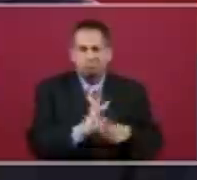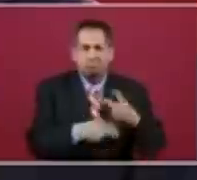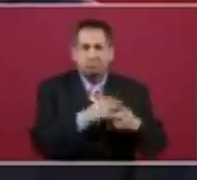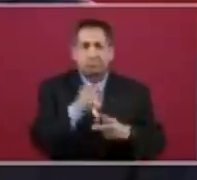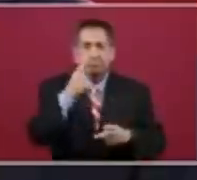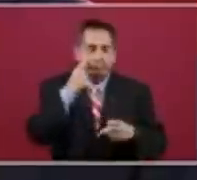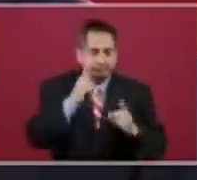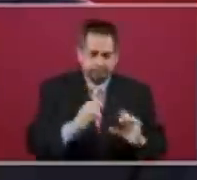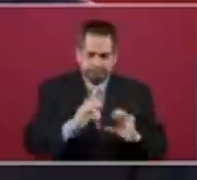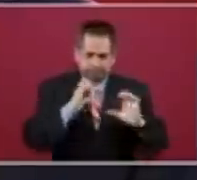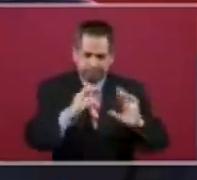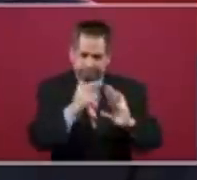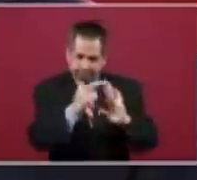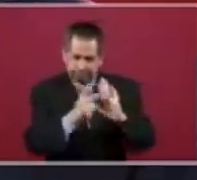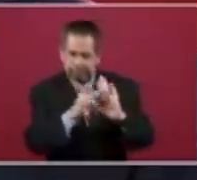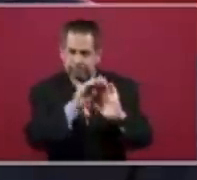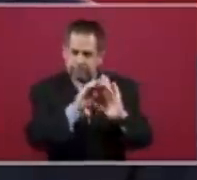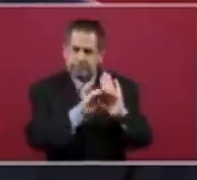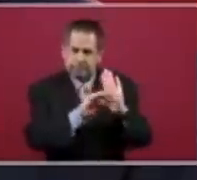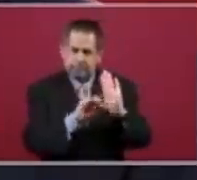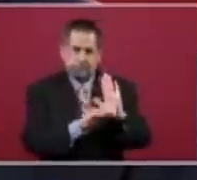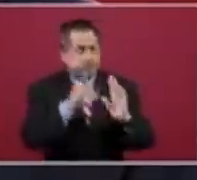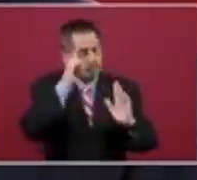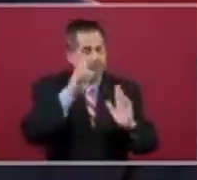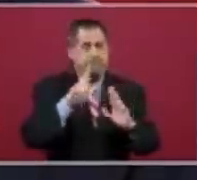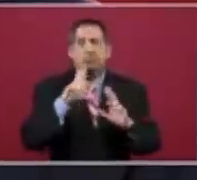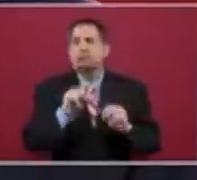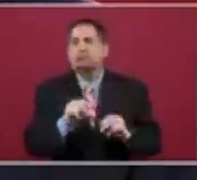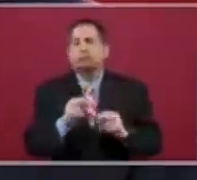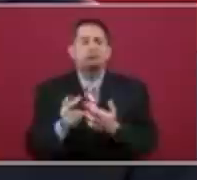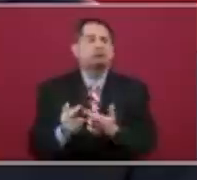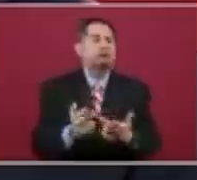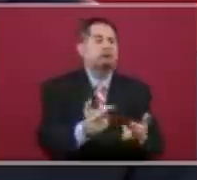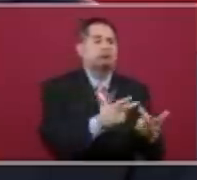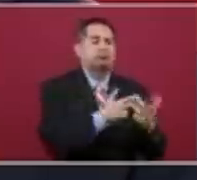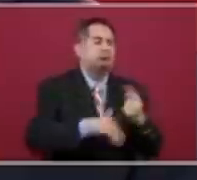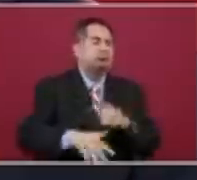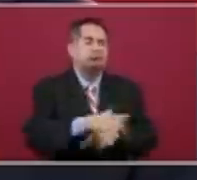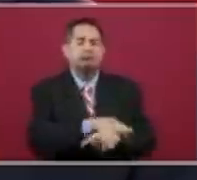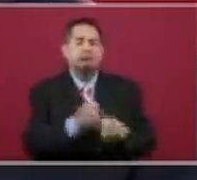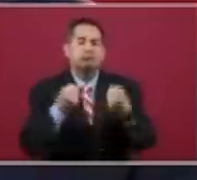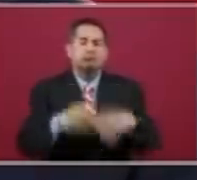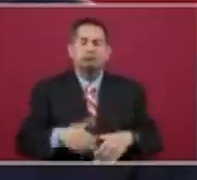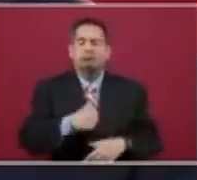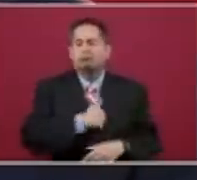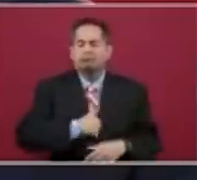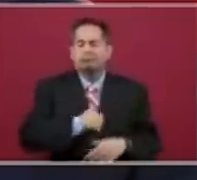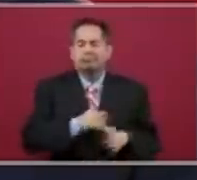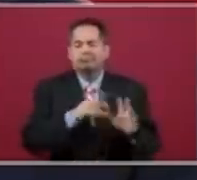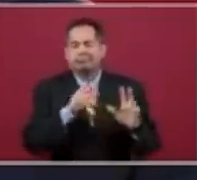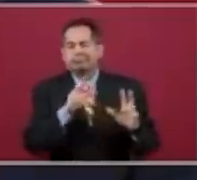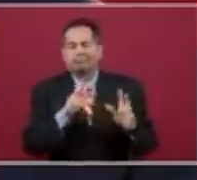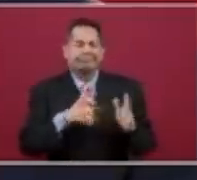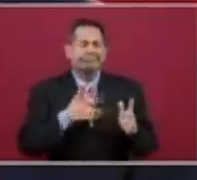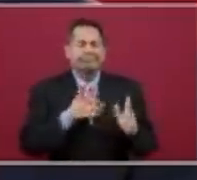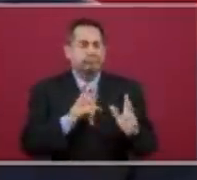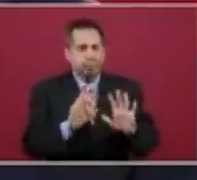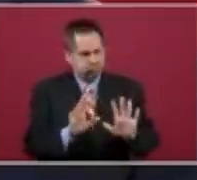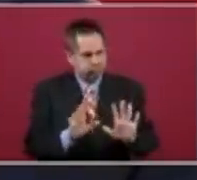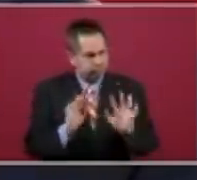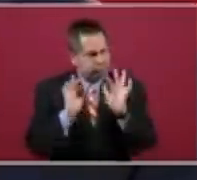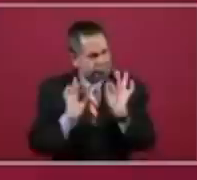las medidas necesarias para evitar que haya impacto que puede ser no deseables.